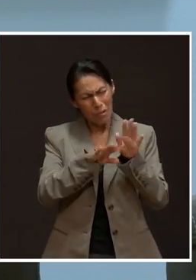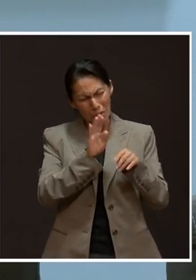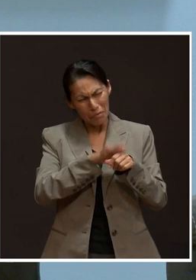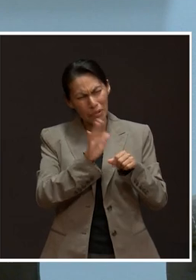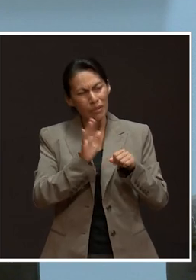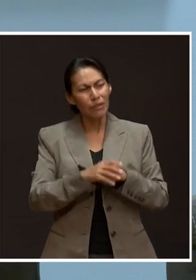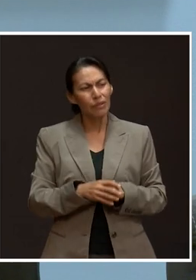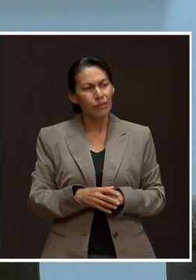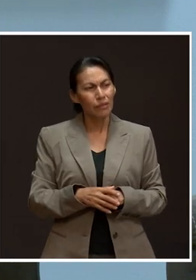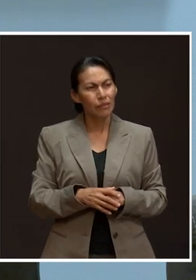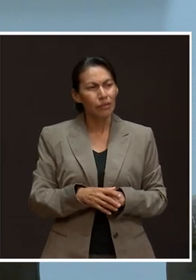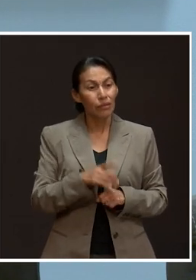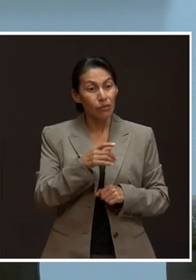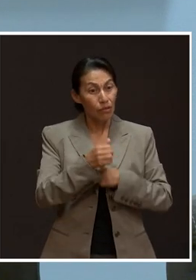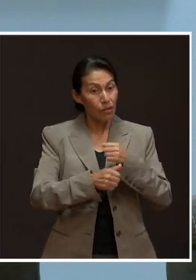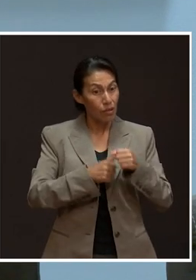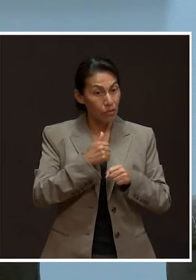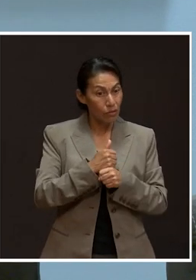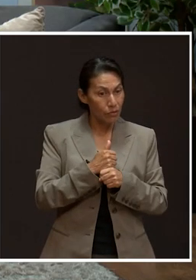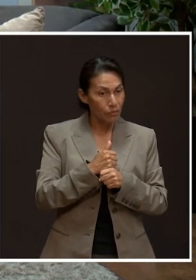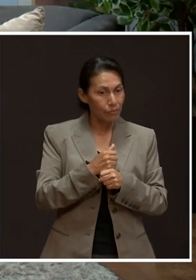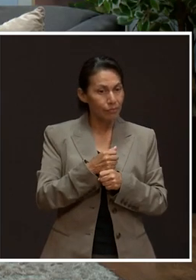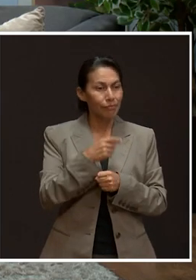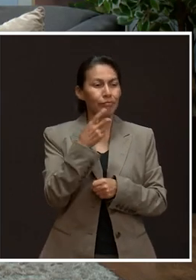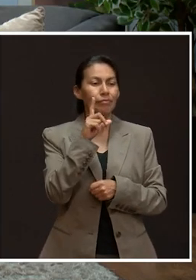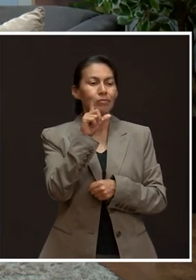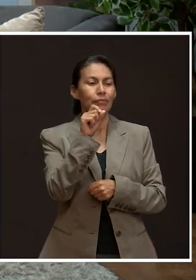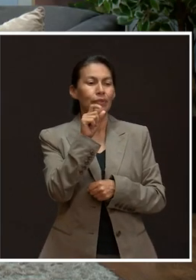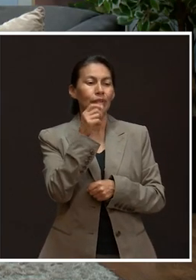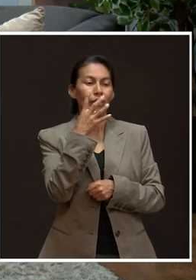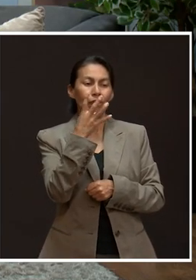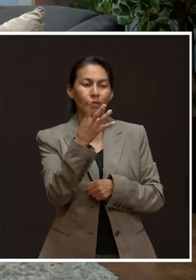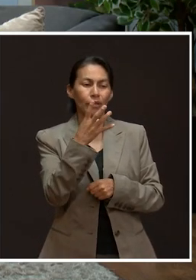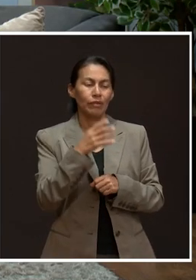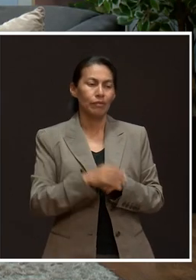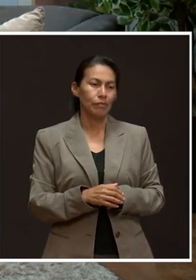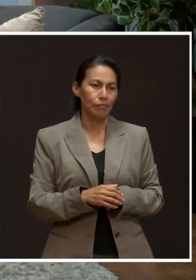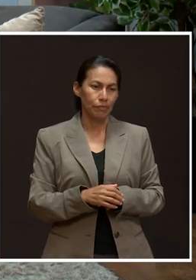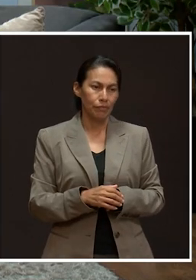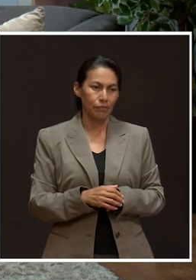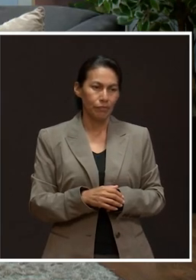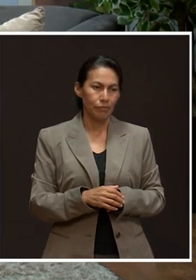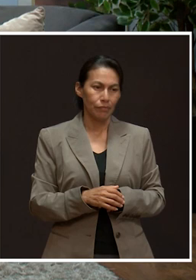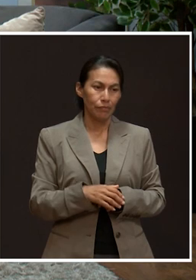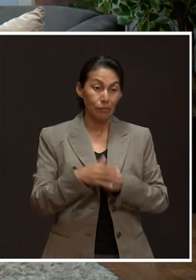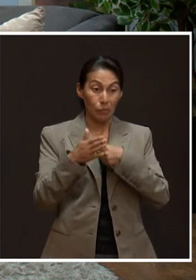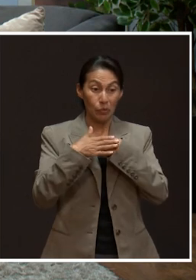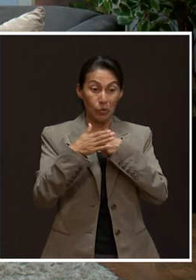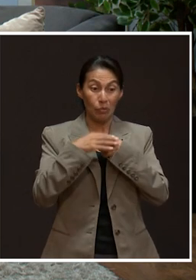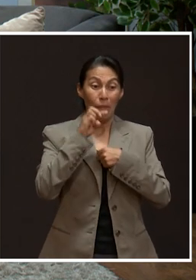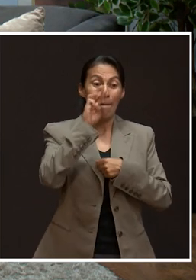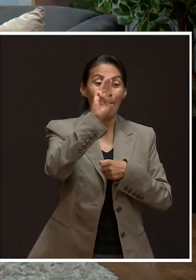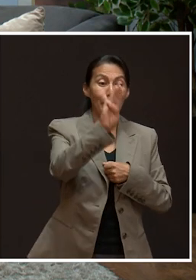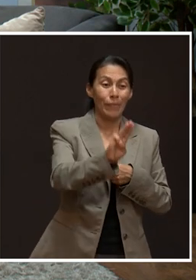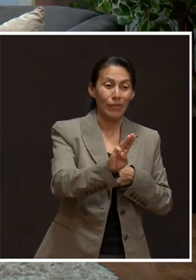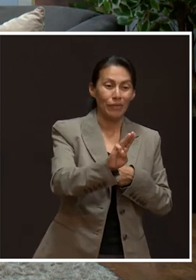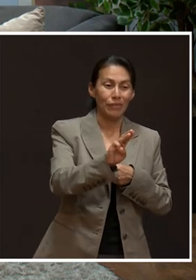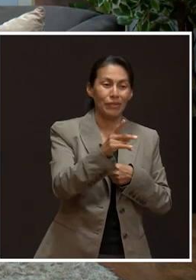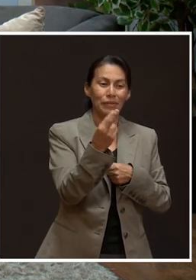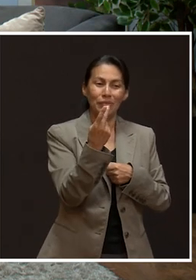de tu... ¿Cuántos años tienes? Tengo 24. El próximo miércoles voy a cumplir 25.